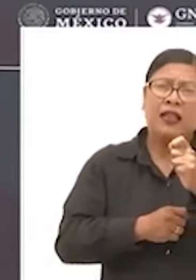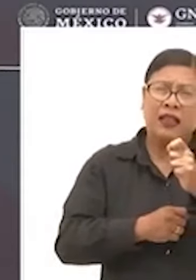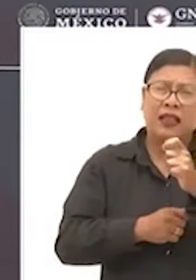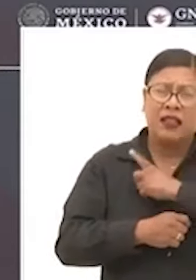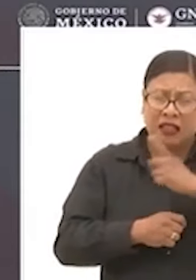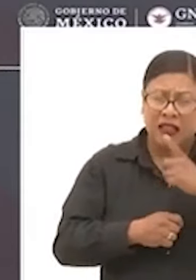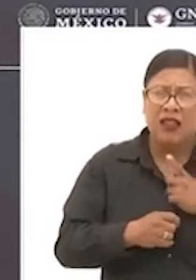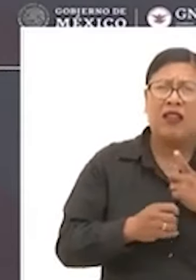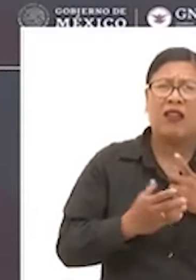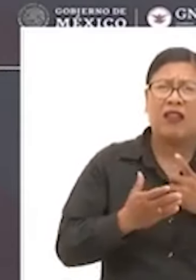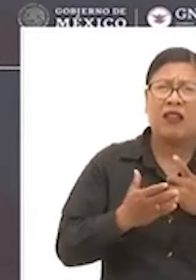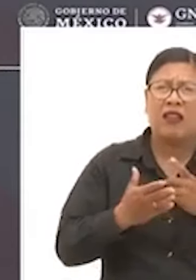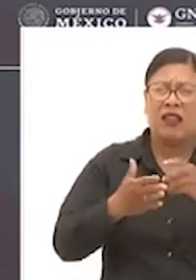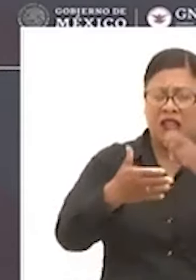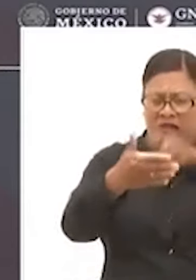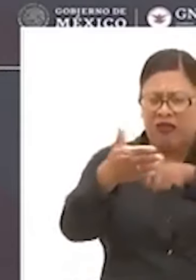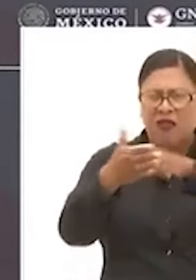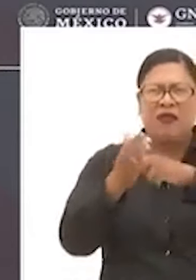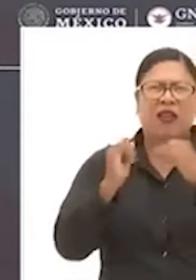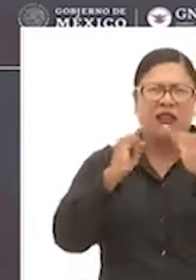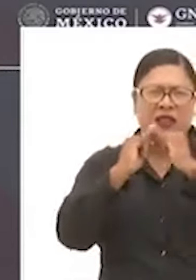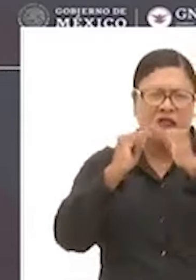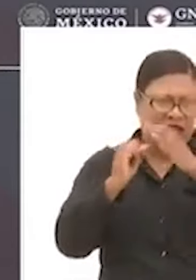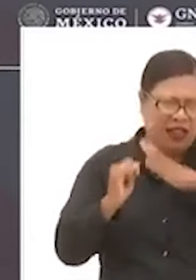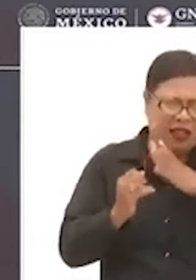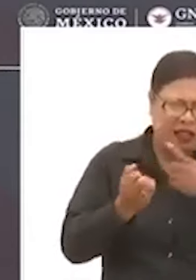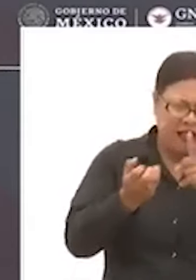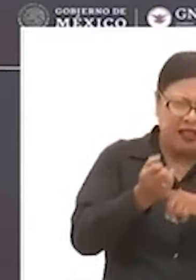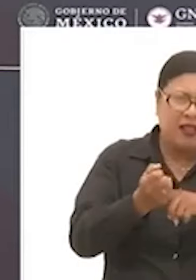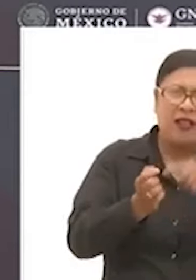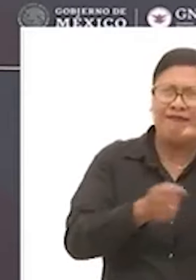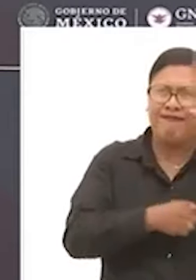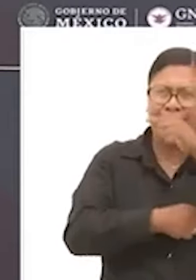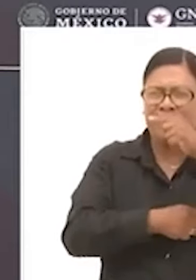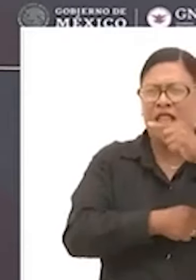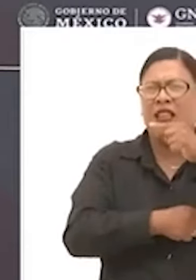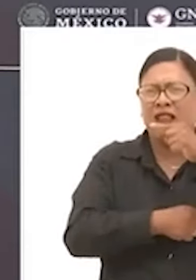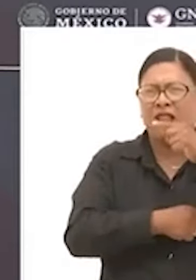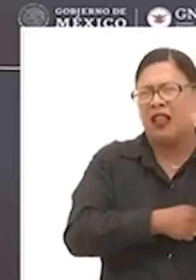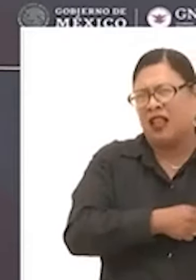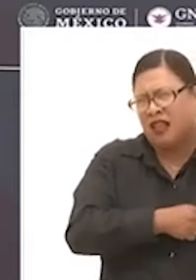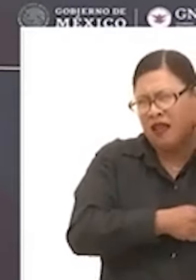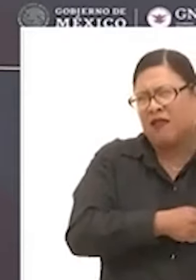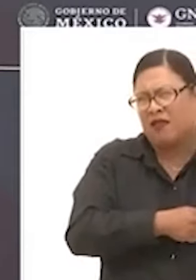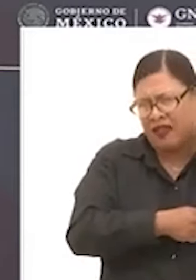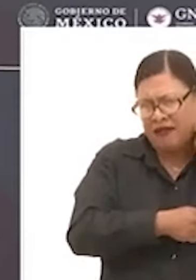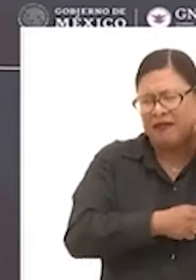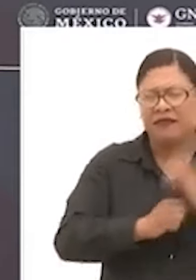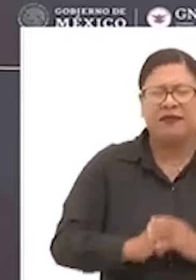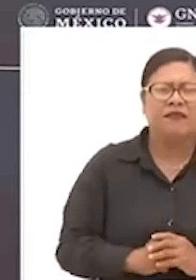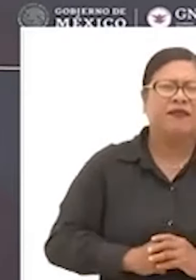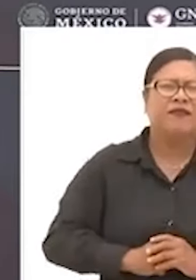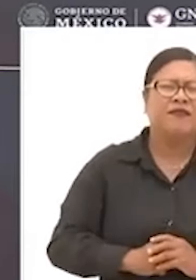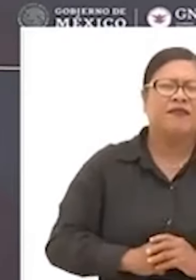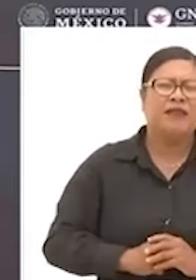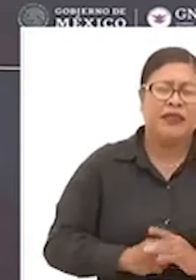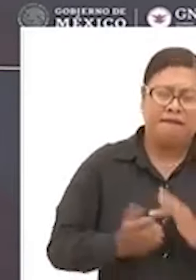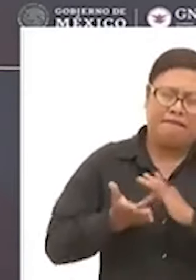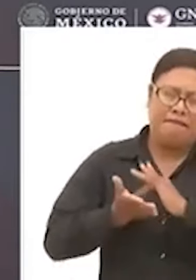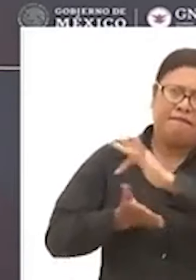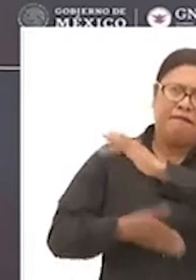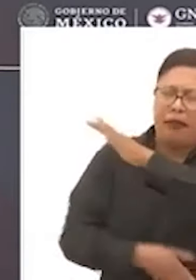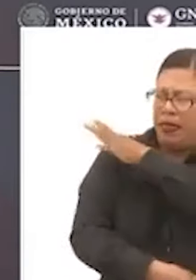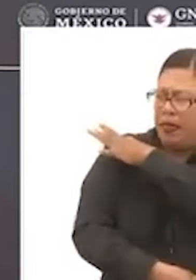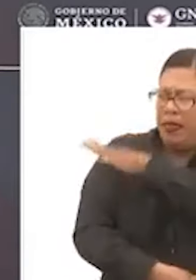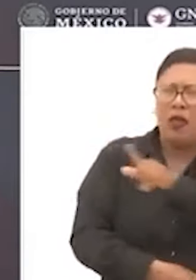Crescencio Sandoval, secretario de la Defensa, afirmó que esa institución militar jamás abandonará el proyecto de la Guardia Nacional. Para el traslado de esta